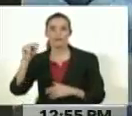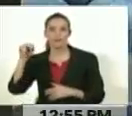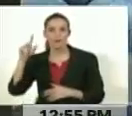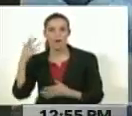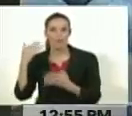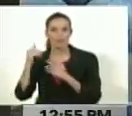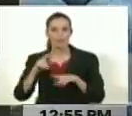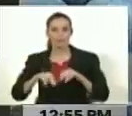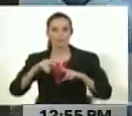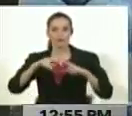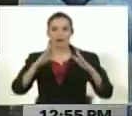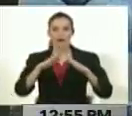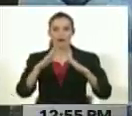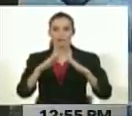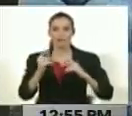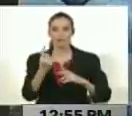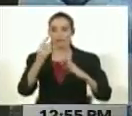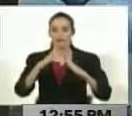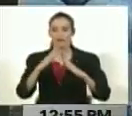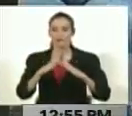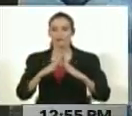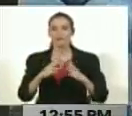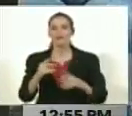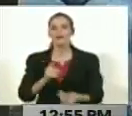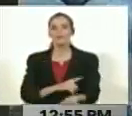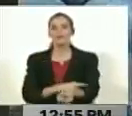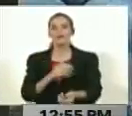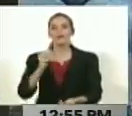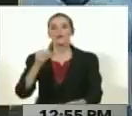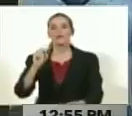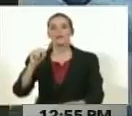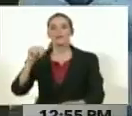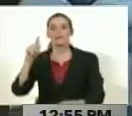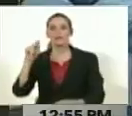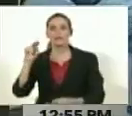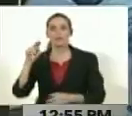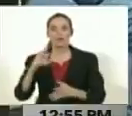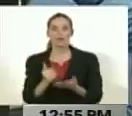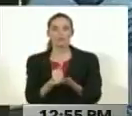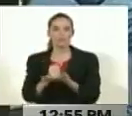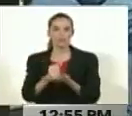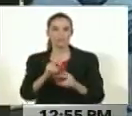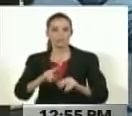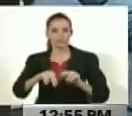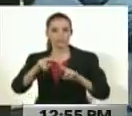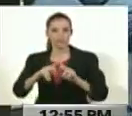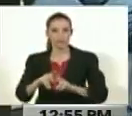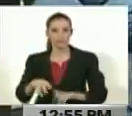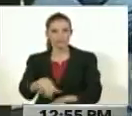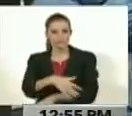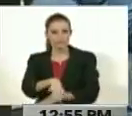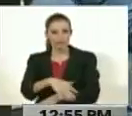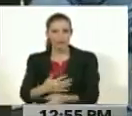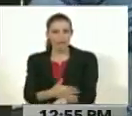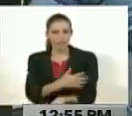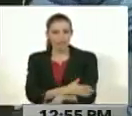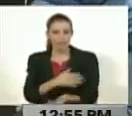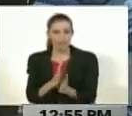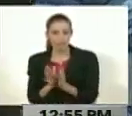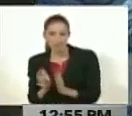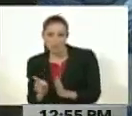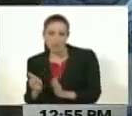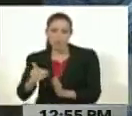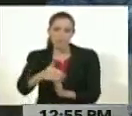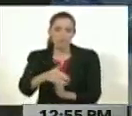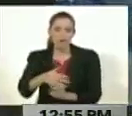una casa, una de las casas de los hermanos Quintero, ayudando a levantarla, en la recta esa, antes de llegar a la curvita donde